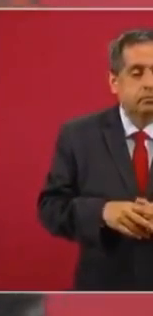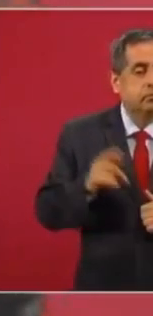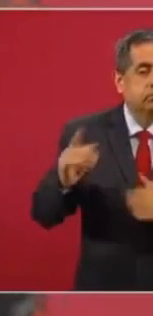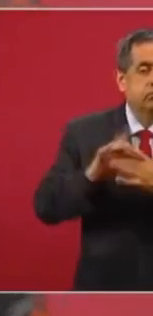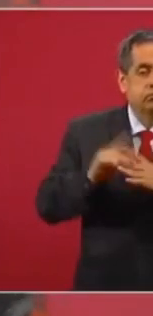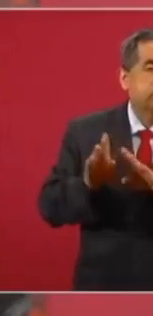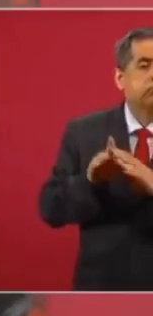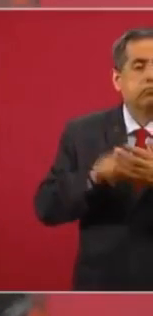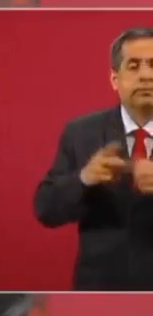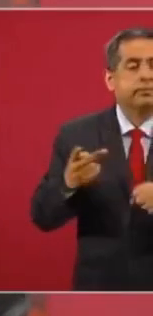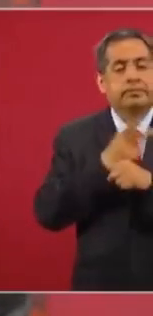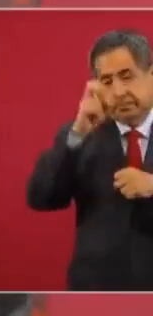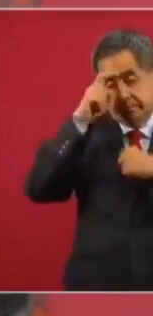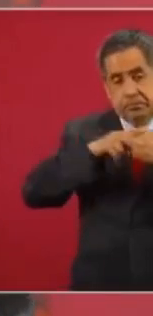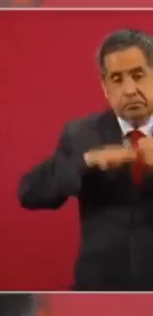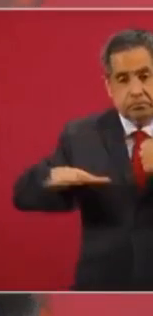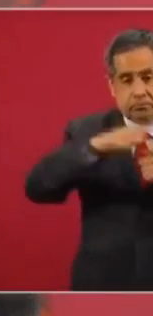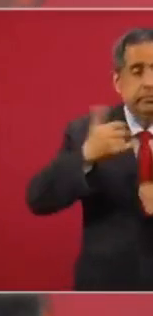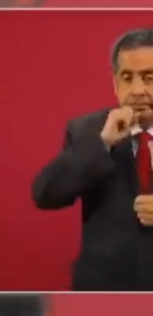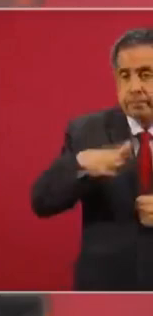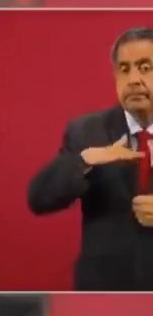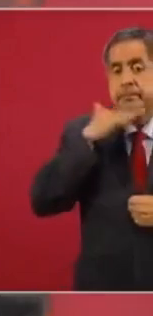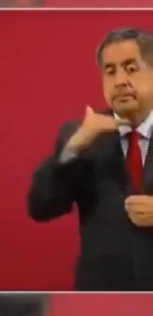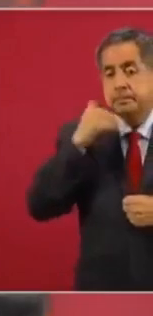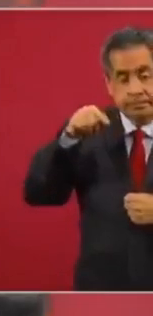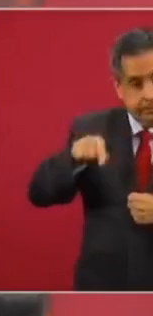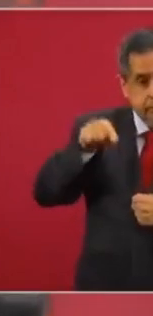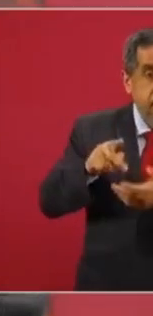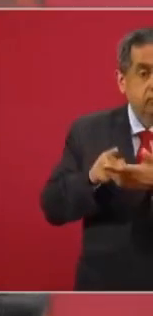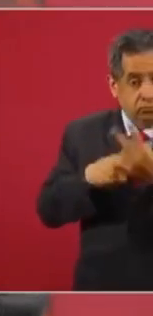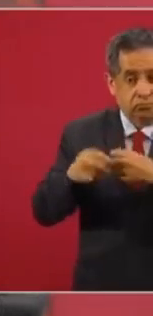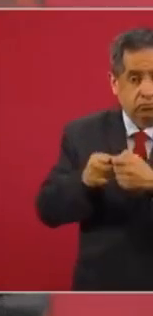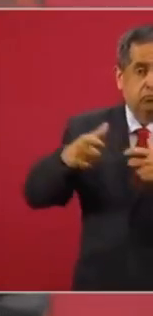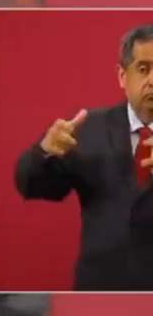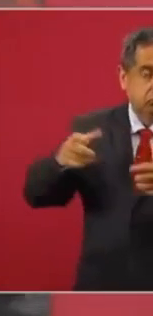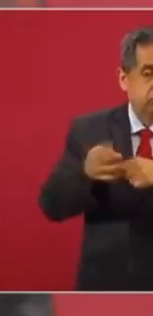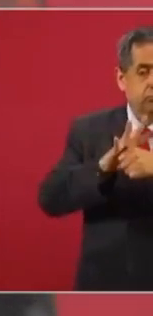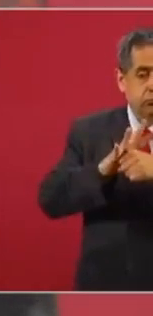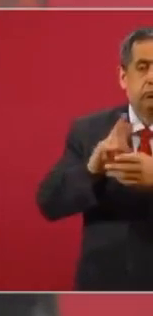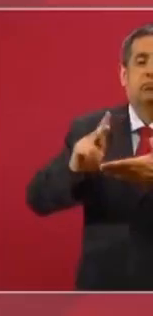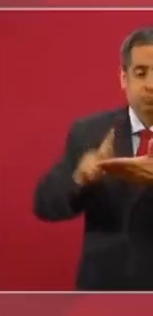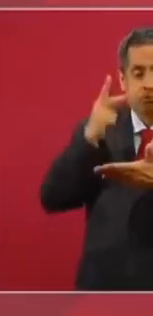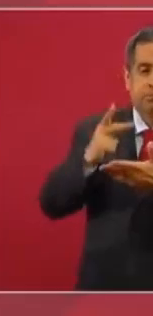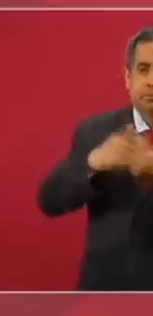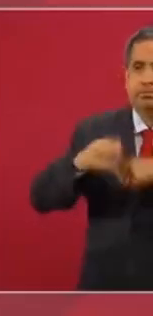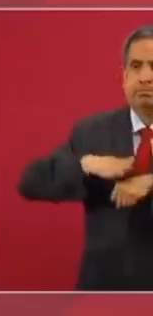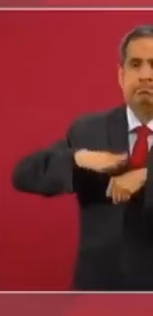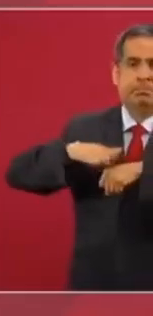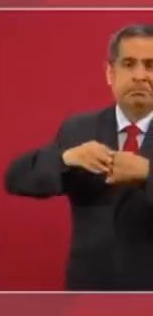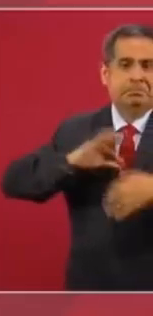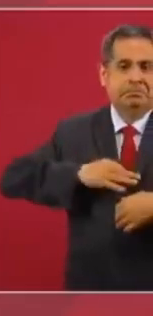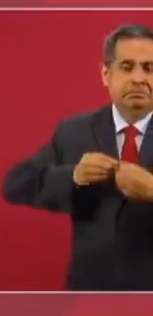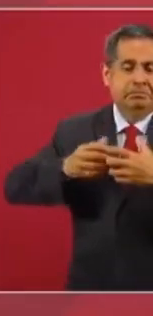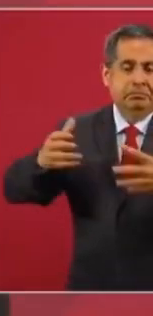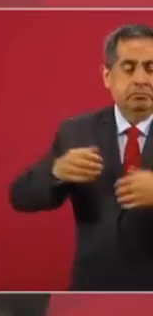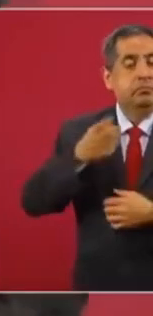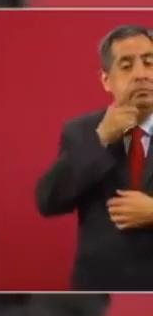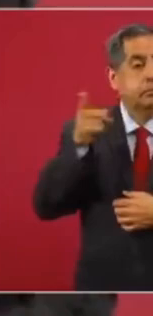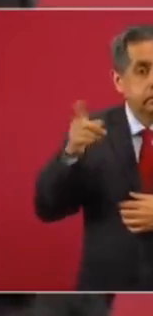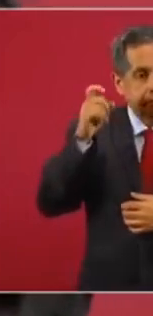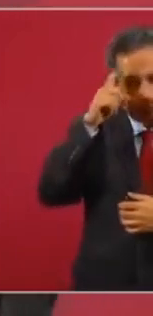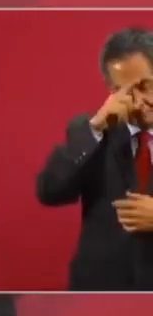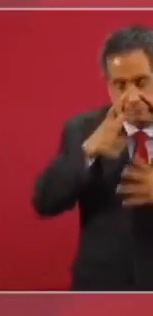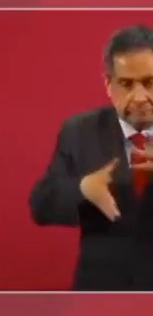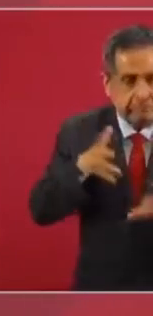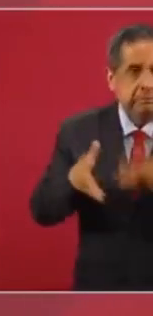la situación que está sucediendo en Europa y en Alemania, de que hay rebrotes por la pandemia, que les estaba costando